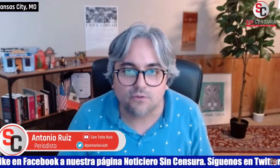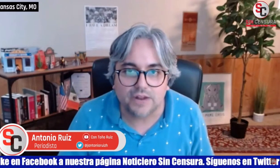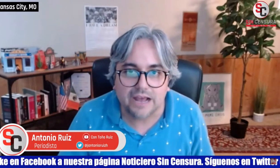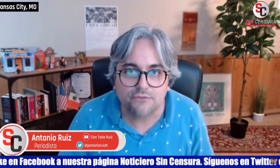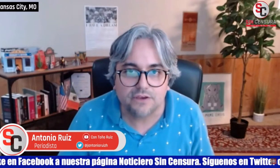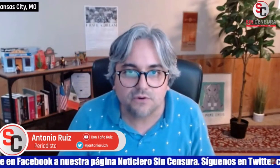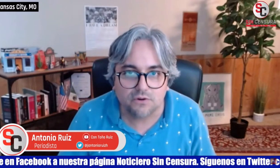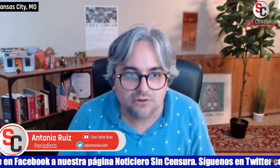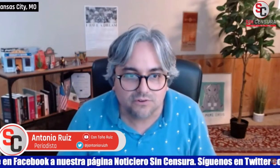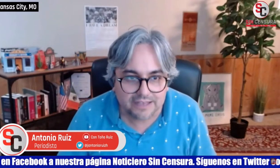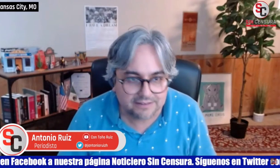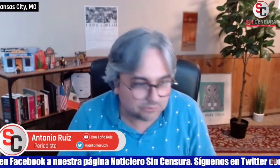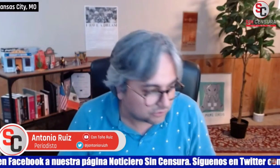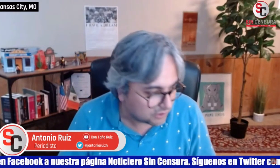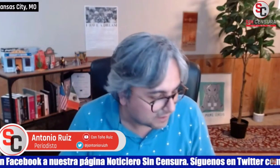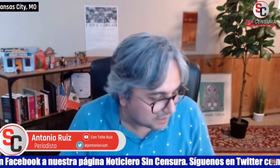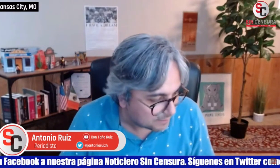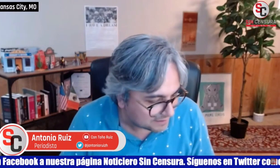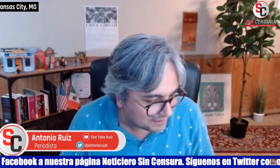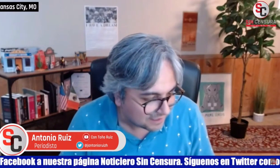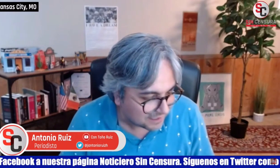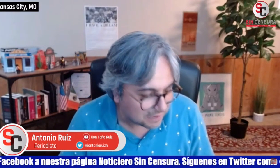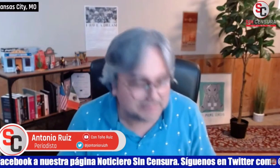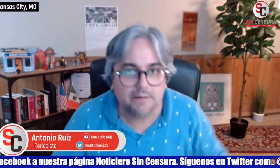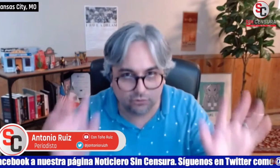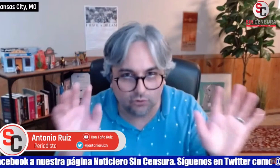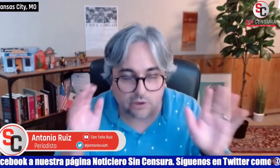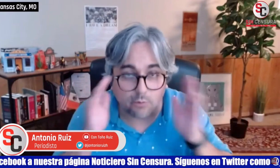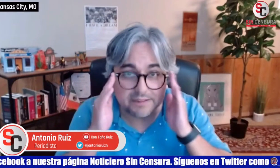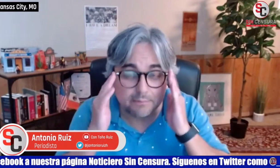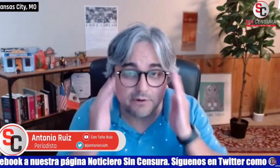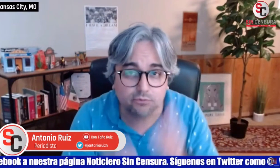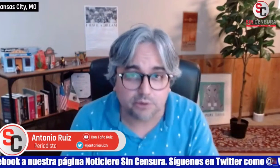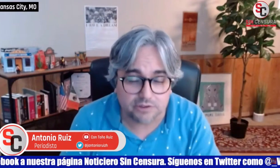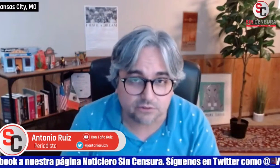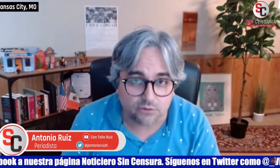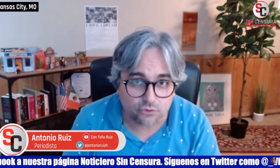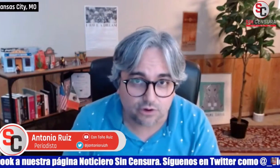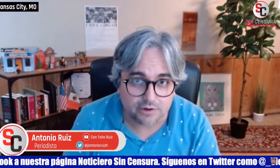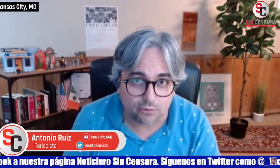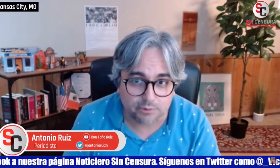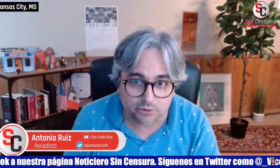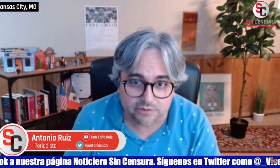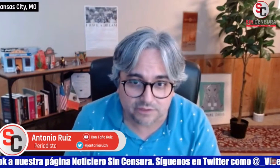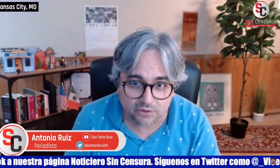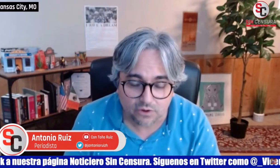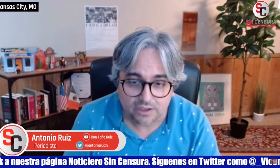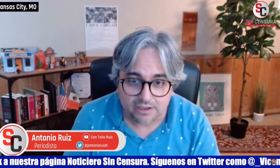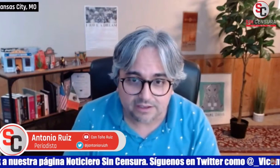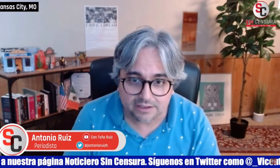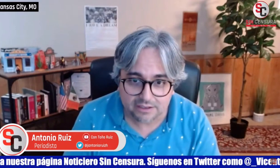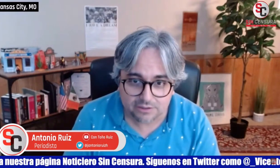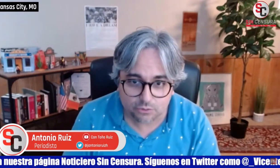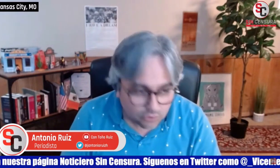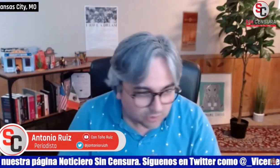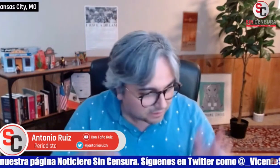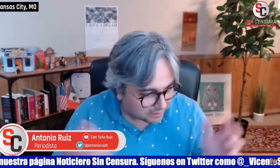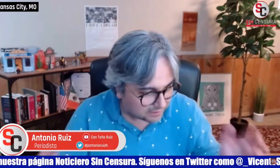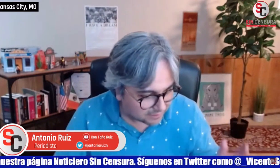al narcotráfico, ¿no? O sea, situaciones verdaderamente lamentables. Eso es lo que comentan varios periodistas con todo el rigor periodístico.